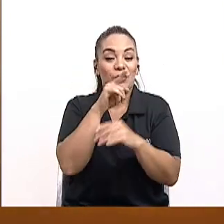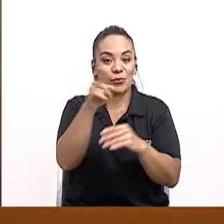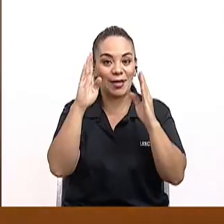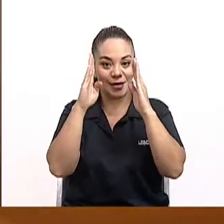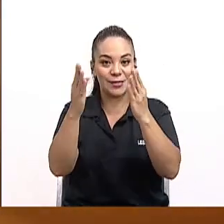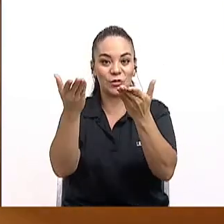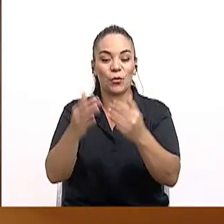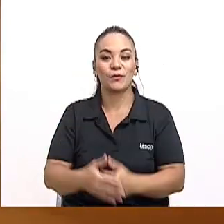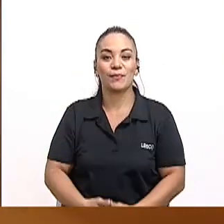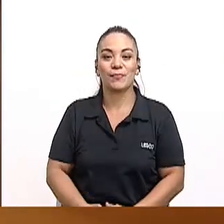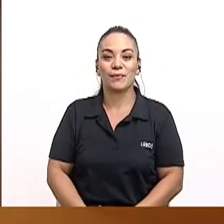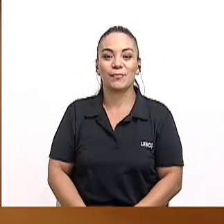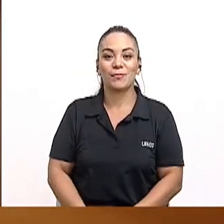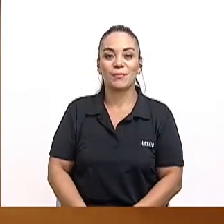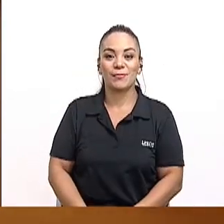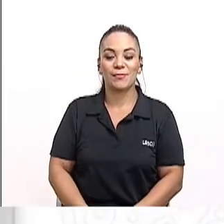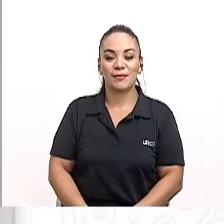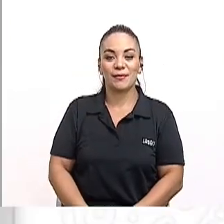atención.